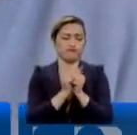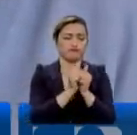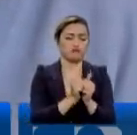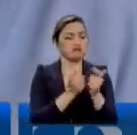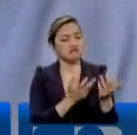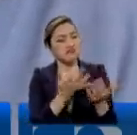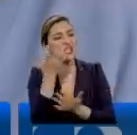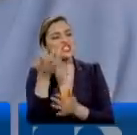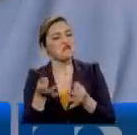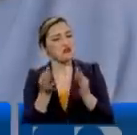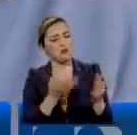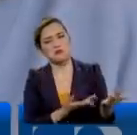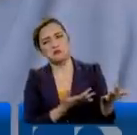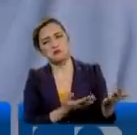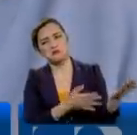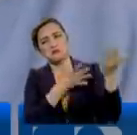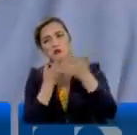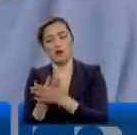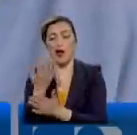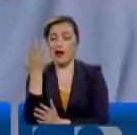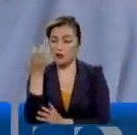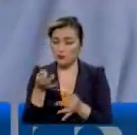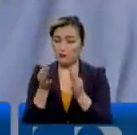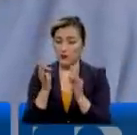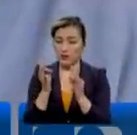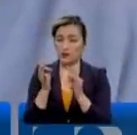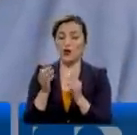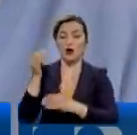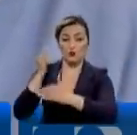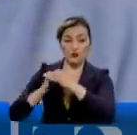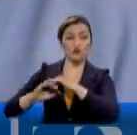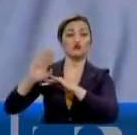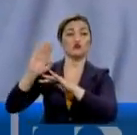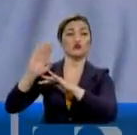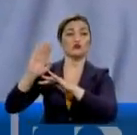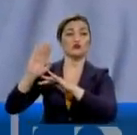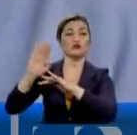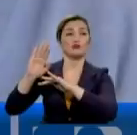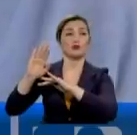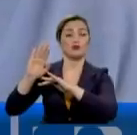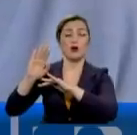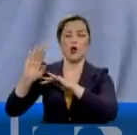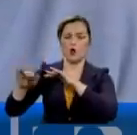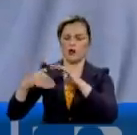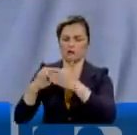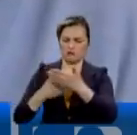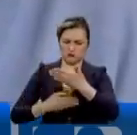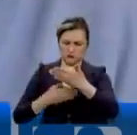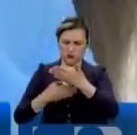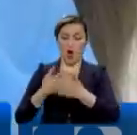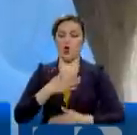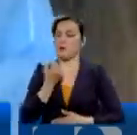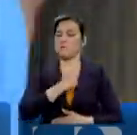de febrero. El 14, el padre mandó un correo a Valérie diciendo que se fue de viaje con la niña y que ya no